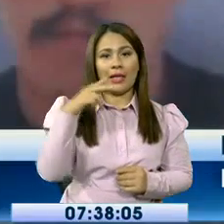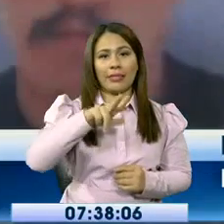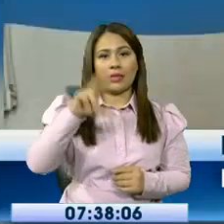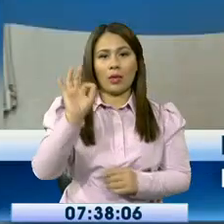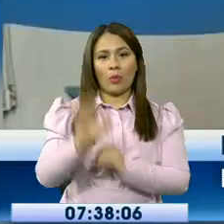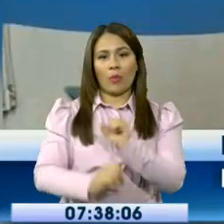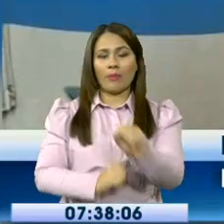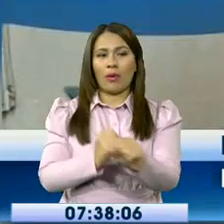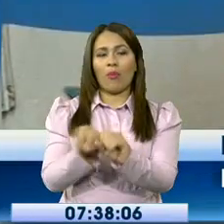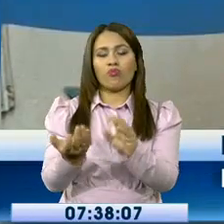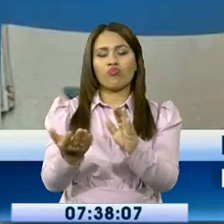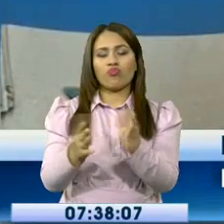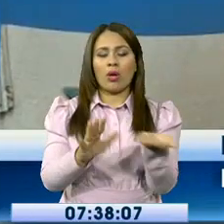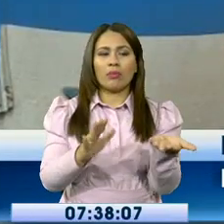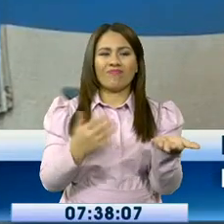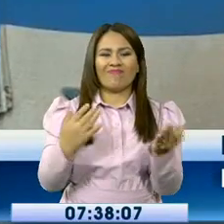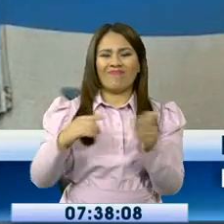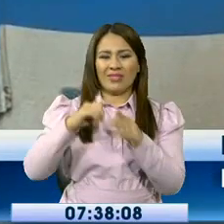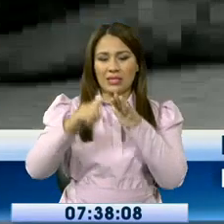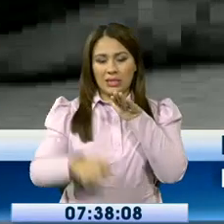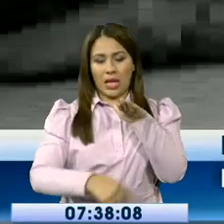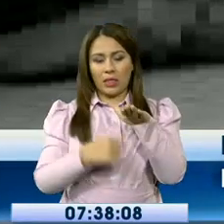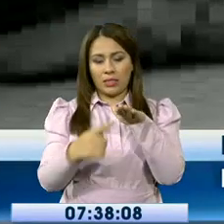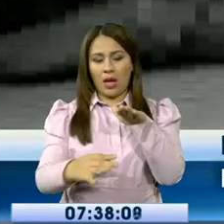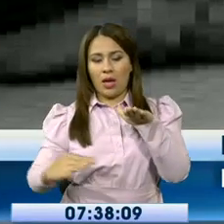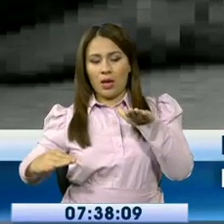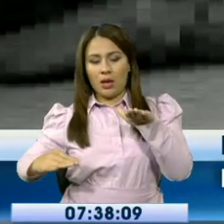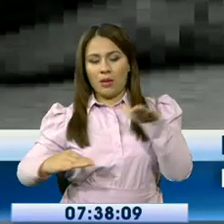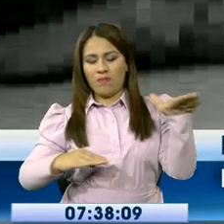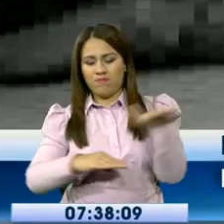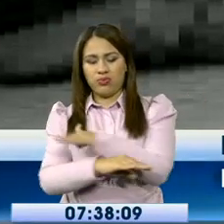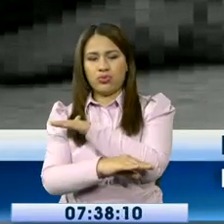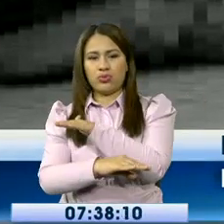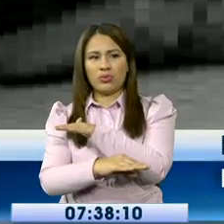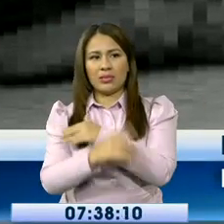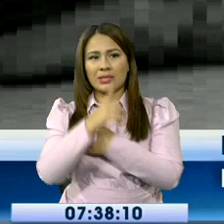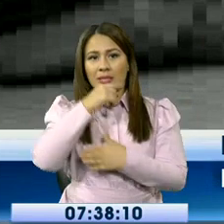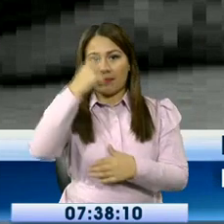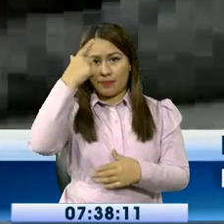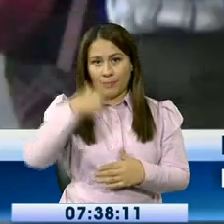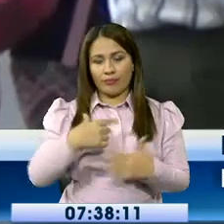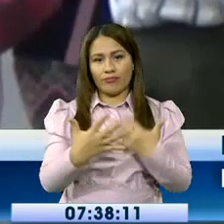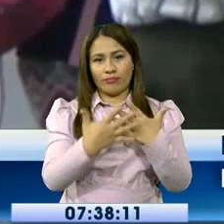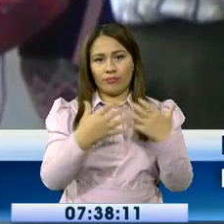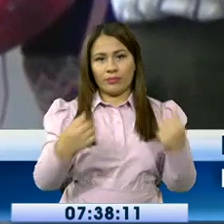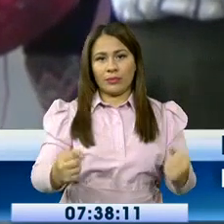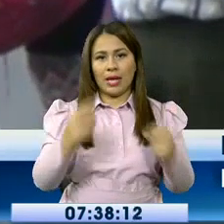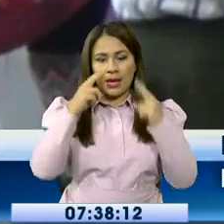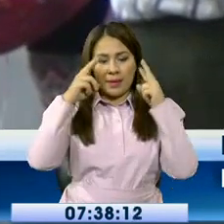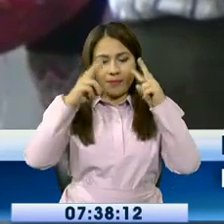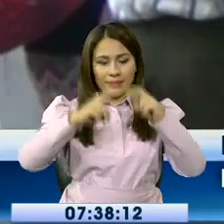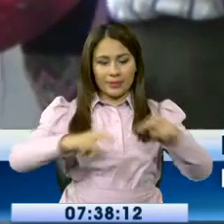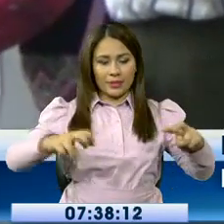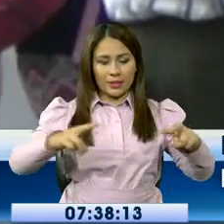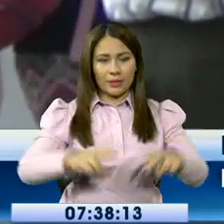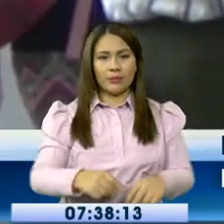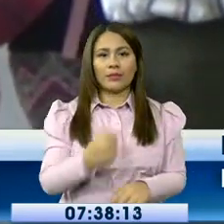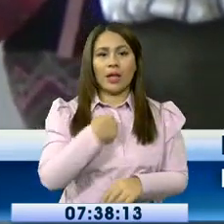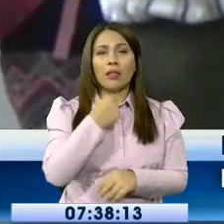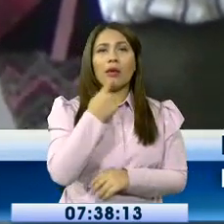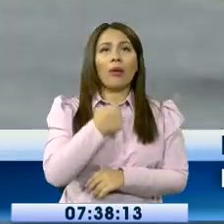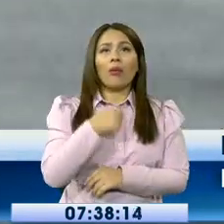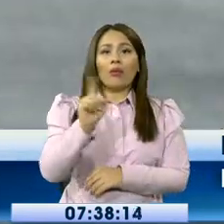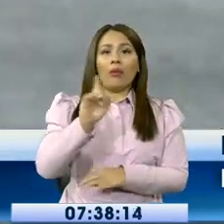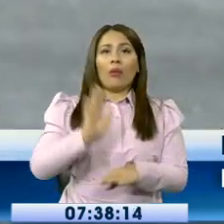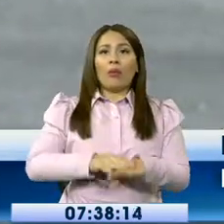vida al instante al quedar bajo las llantas del micro, cuyo conductor fue retenido para las investigaciones del caso. Él alegaba inocencia